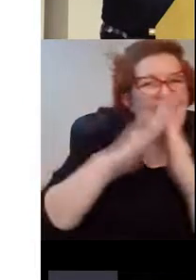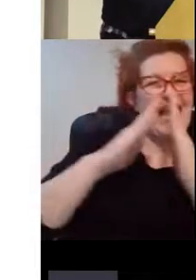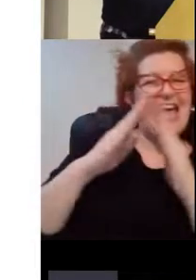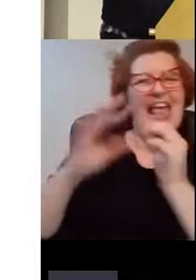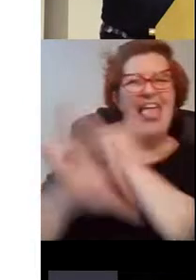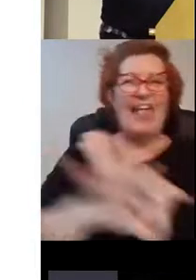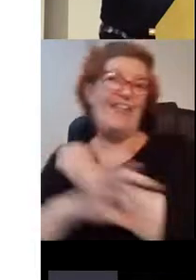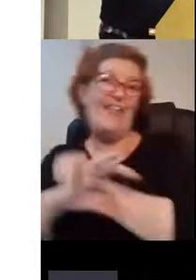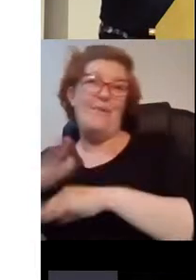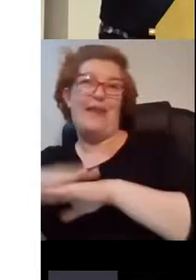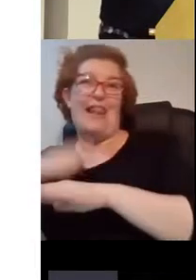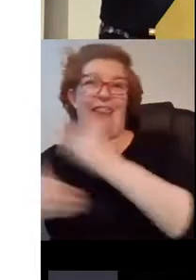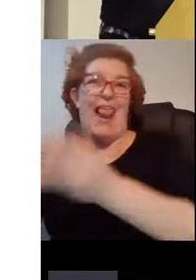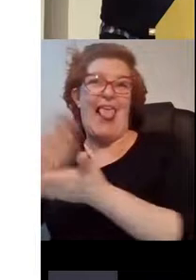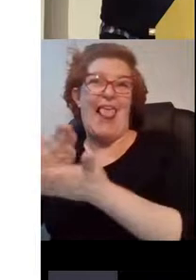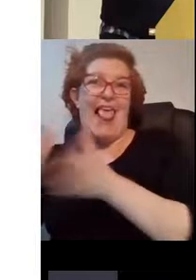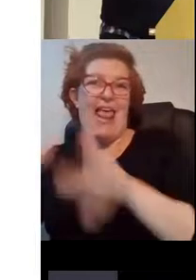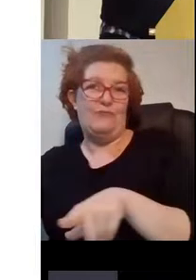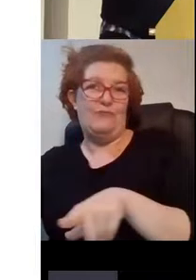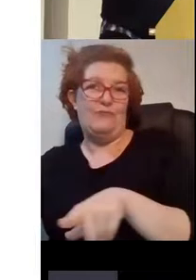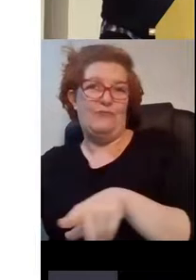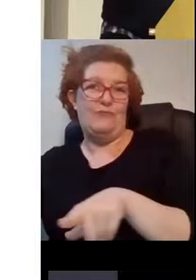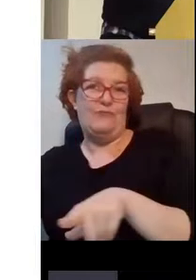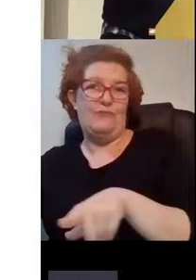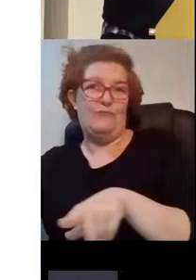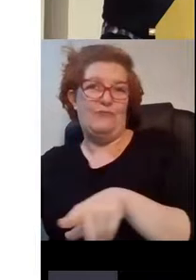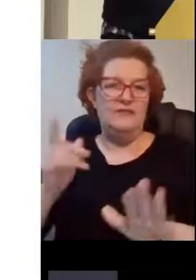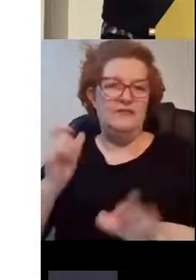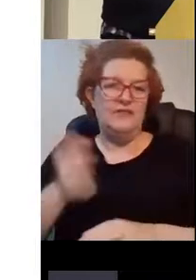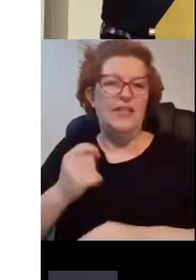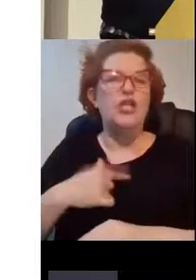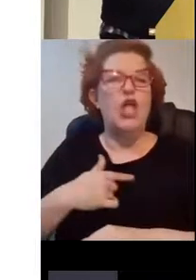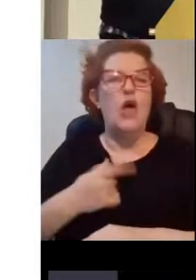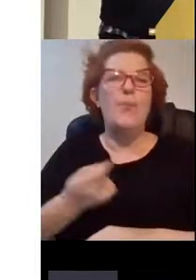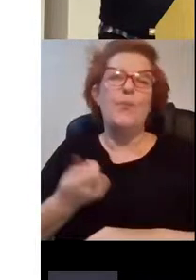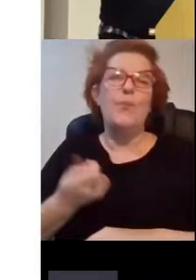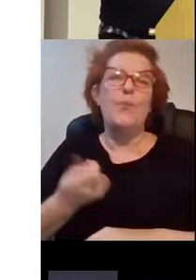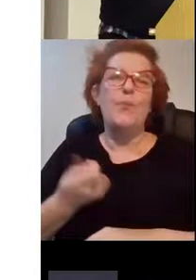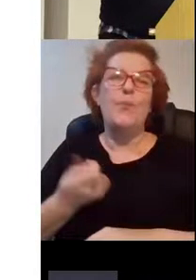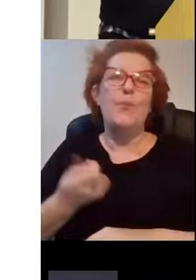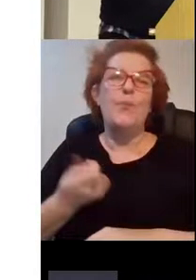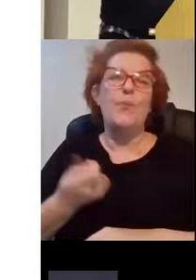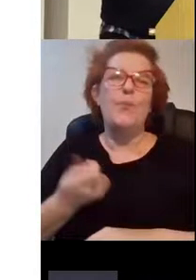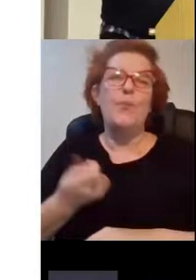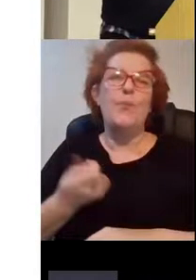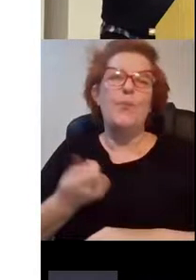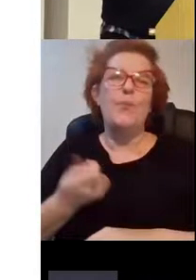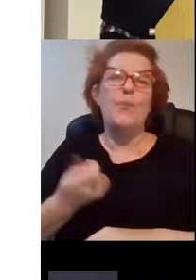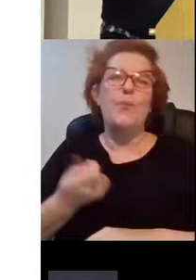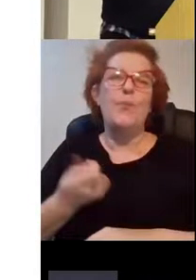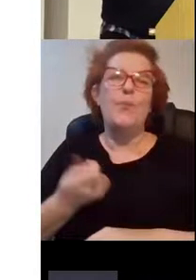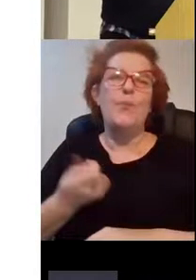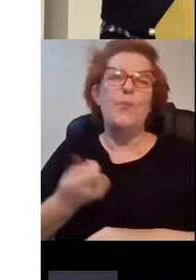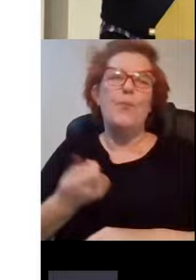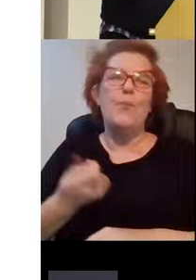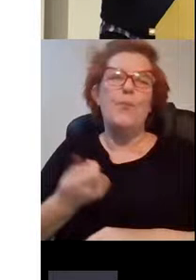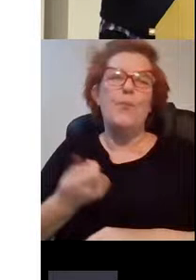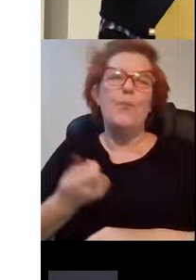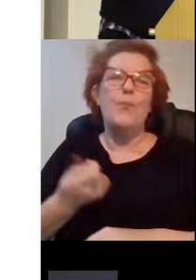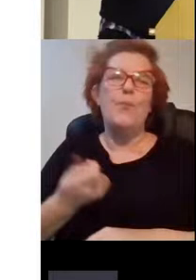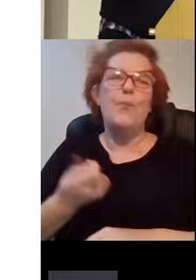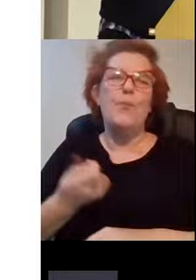hacer en el aula. Pues se trata precisamente de ejercicios que les obliguen a salir a la calle. De hecho, este ejercicio hemos podido comprobar los